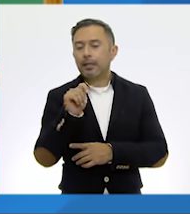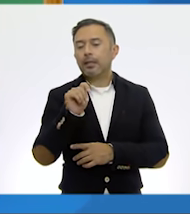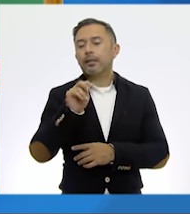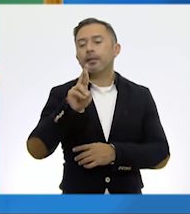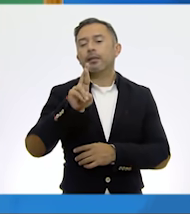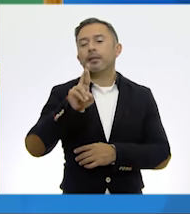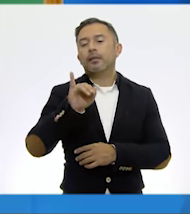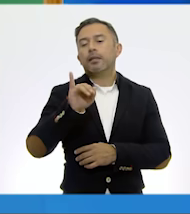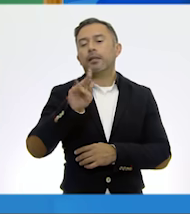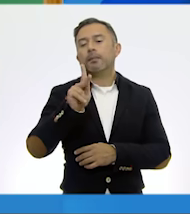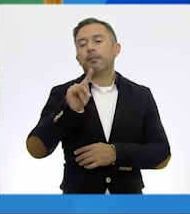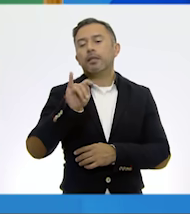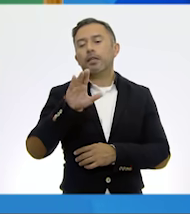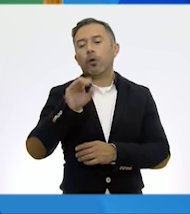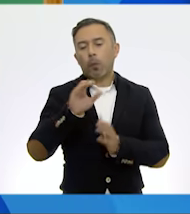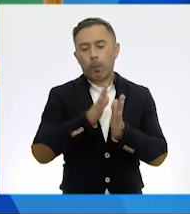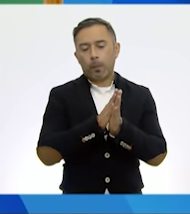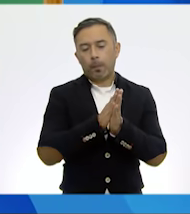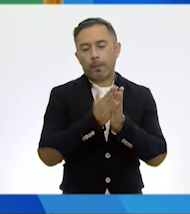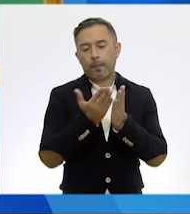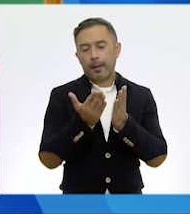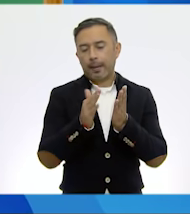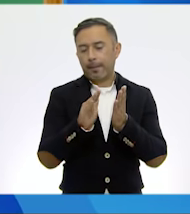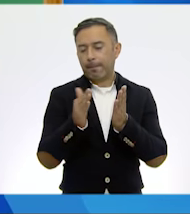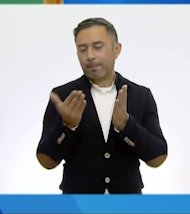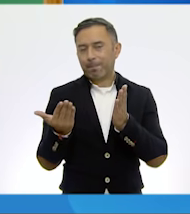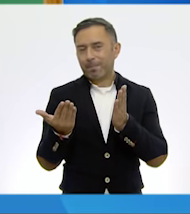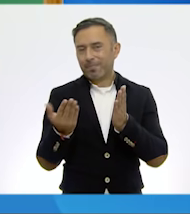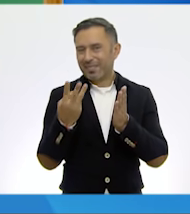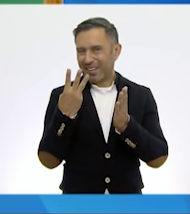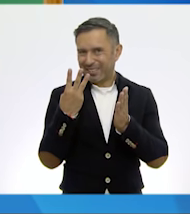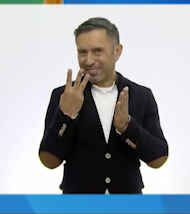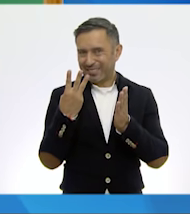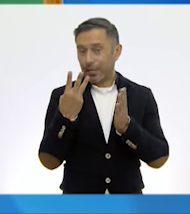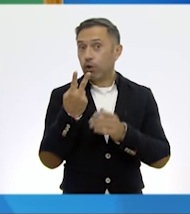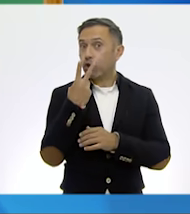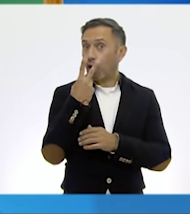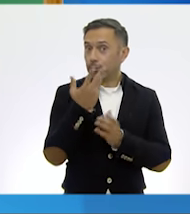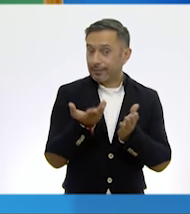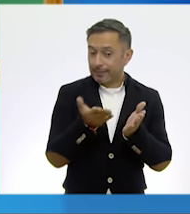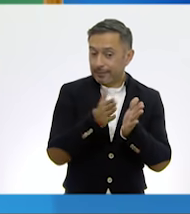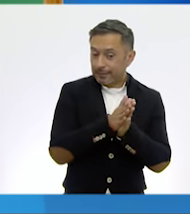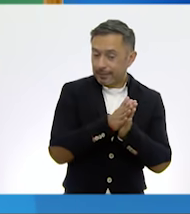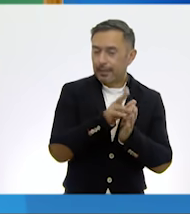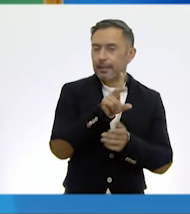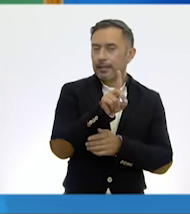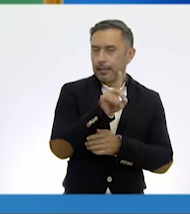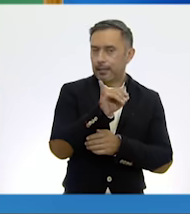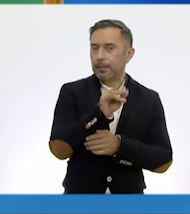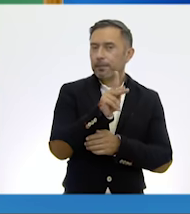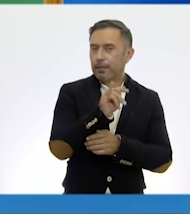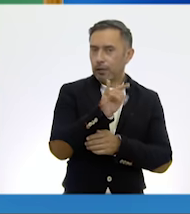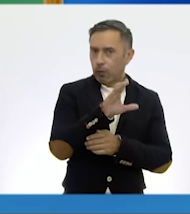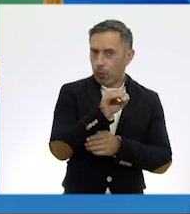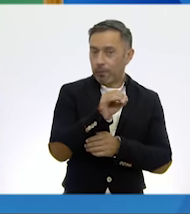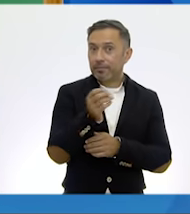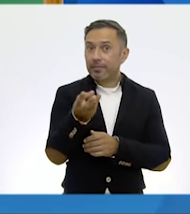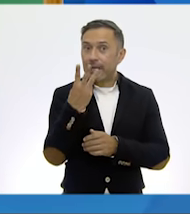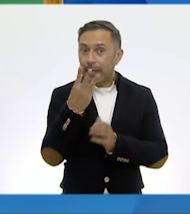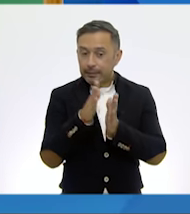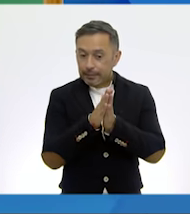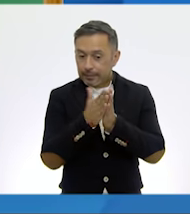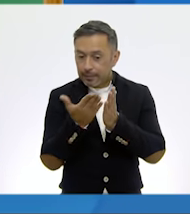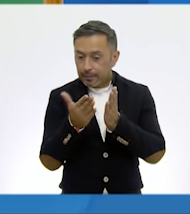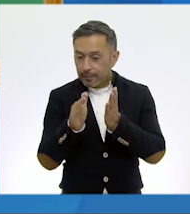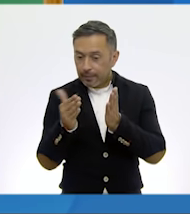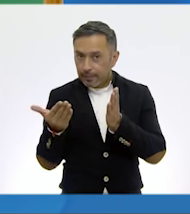Ah, Entonces, en dos partes, díptico. Díptico. En tres partes, tríptico. Tiene seis